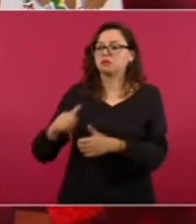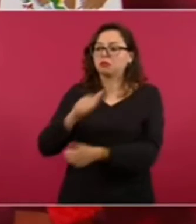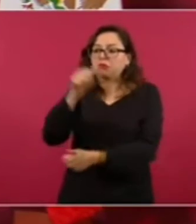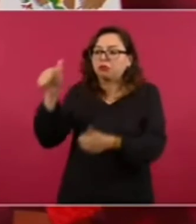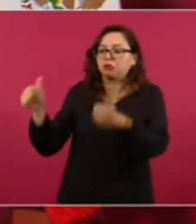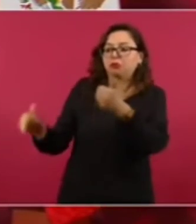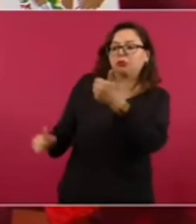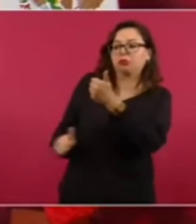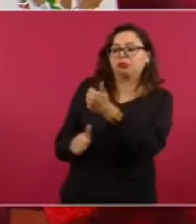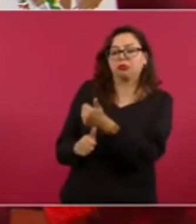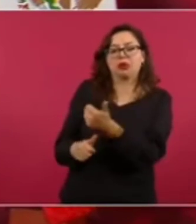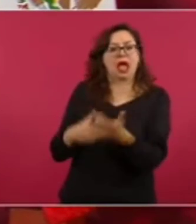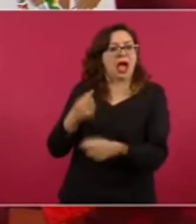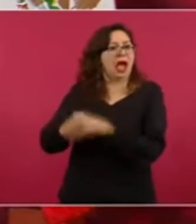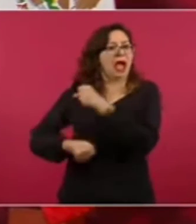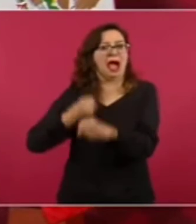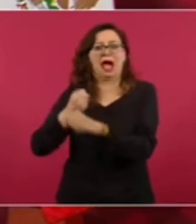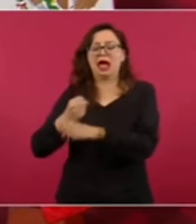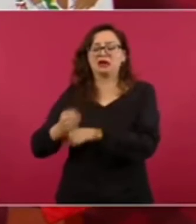porque eso era,